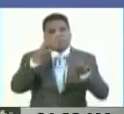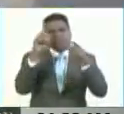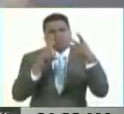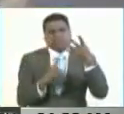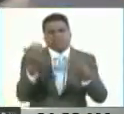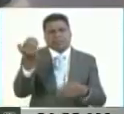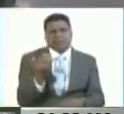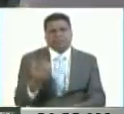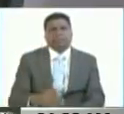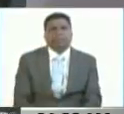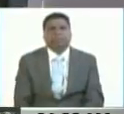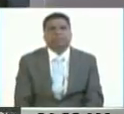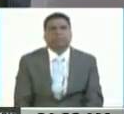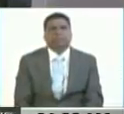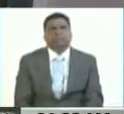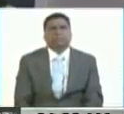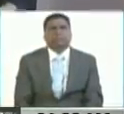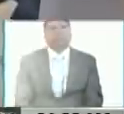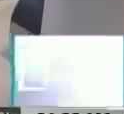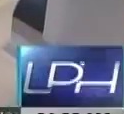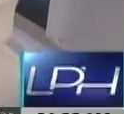venimos.